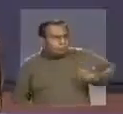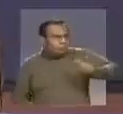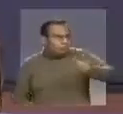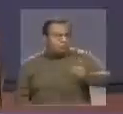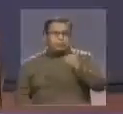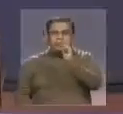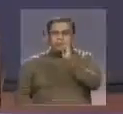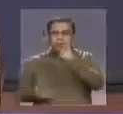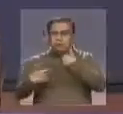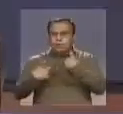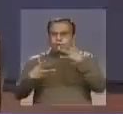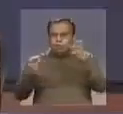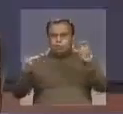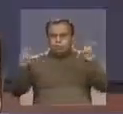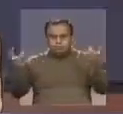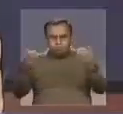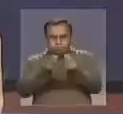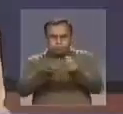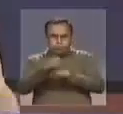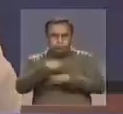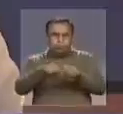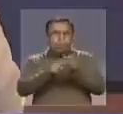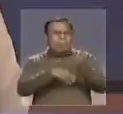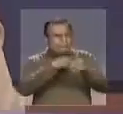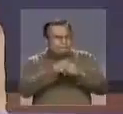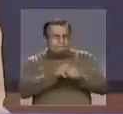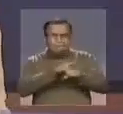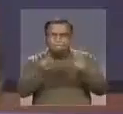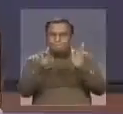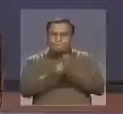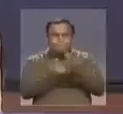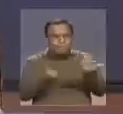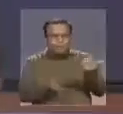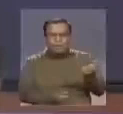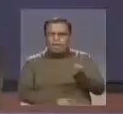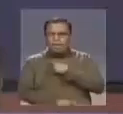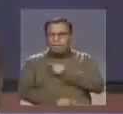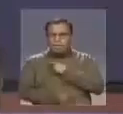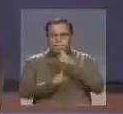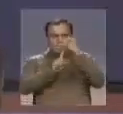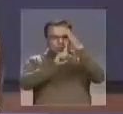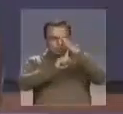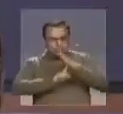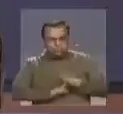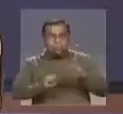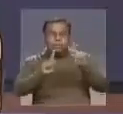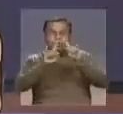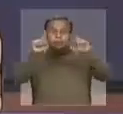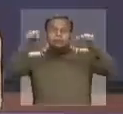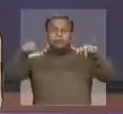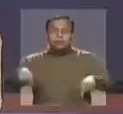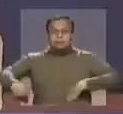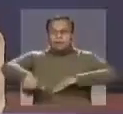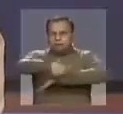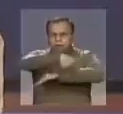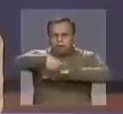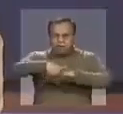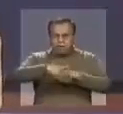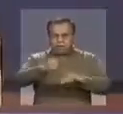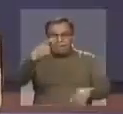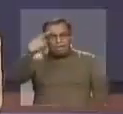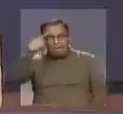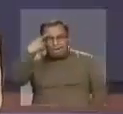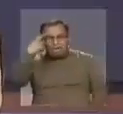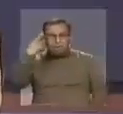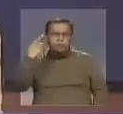solamente son víctimas del conflicto armado, sino que tiene este trauma por la discriminación racial en la calle, esta carga